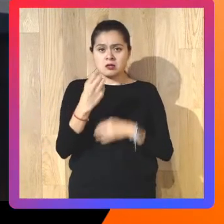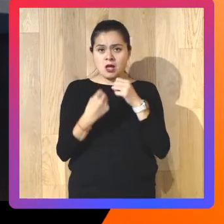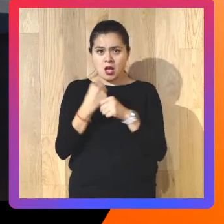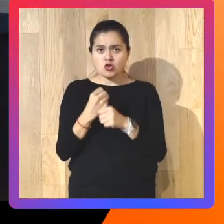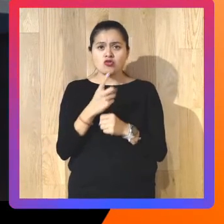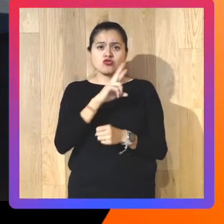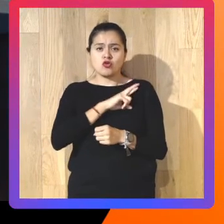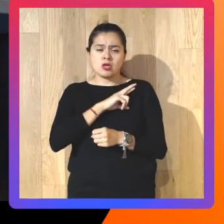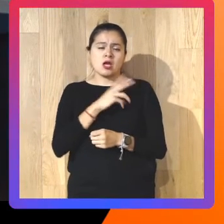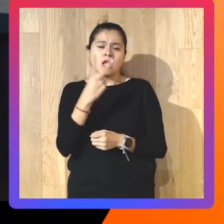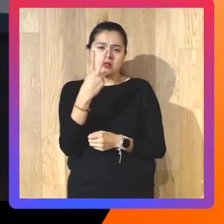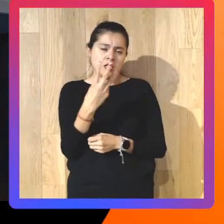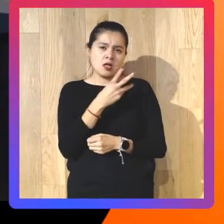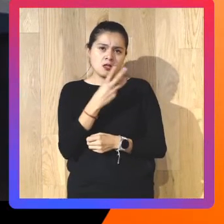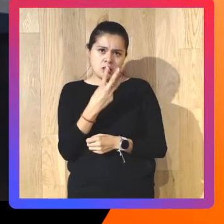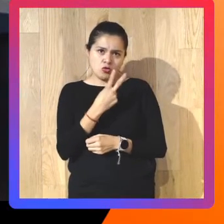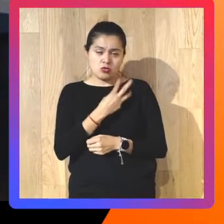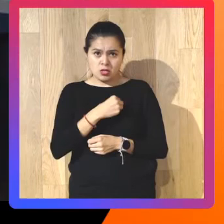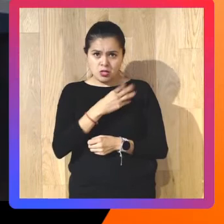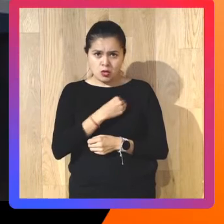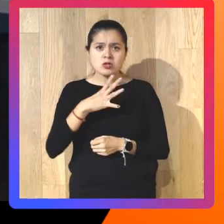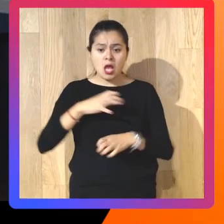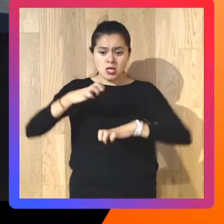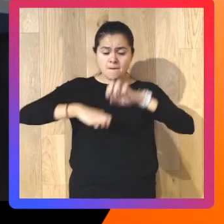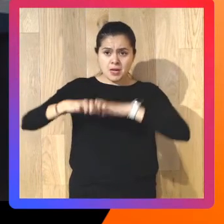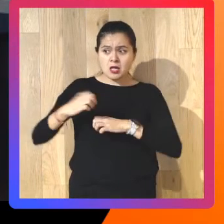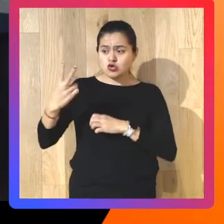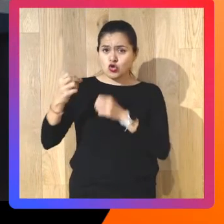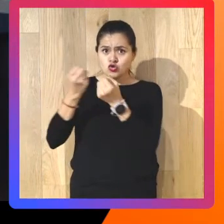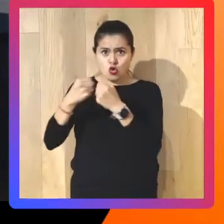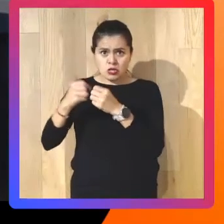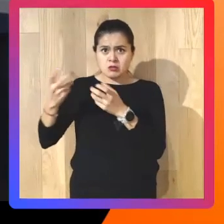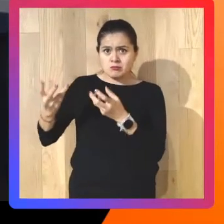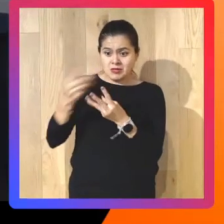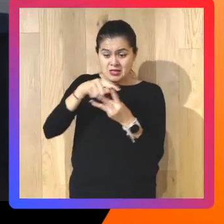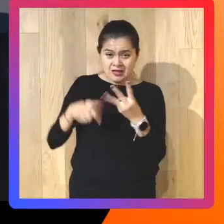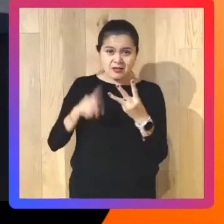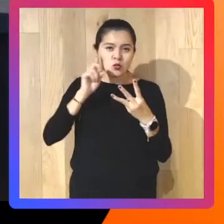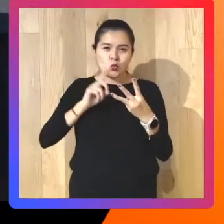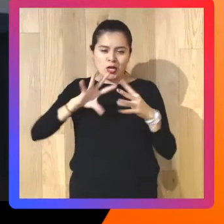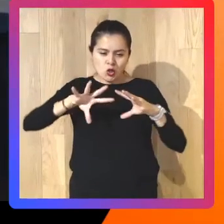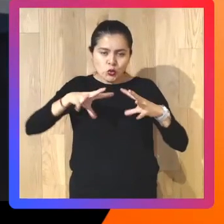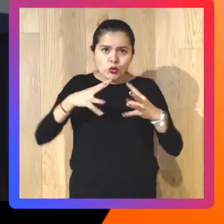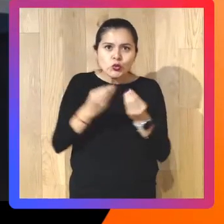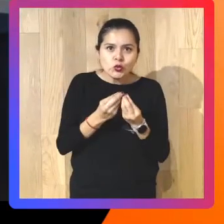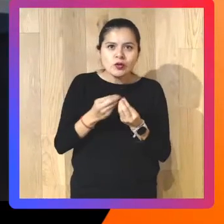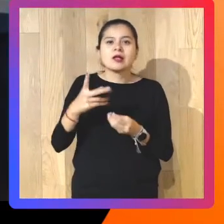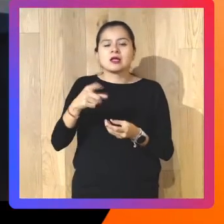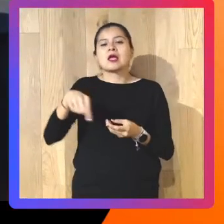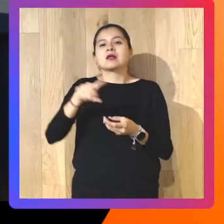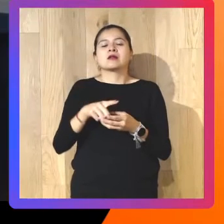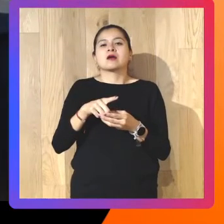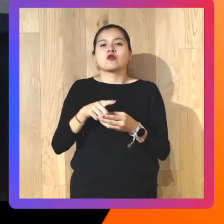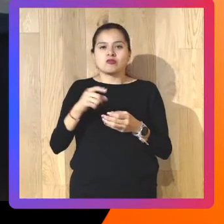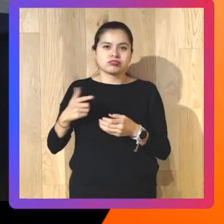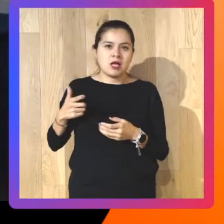soltera de 2 hijos y tengo una empresa con 2 socias, las 3 somos mujeres, orgullosamente jarochas, y